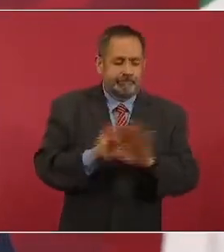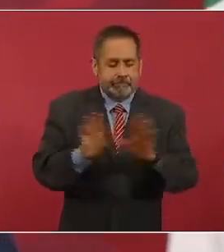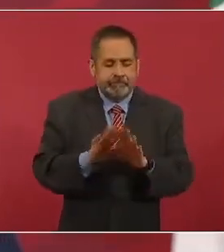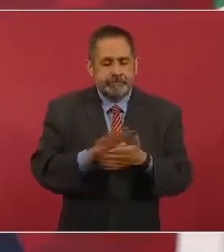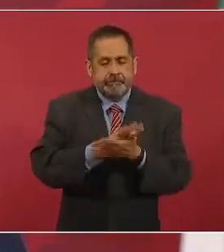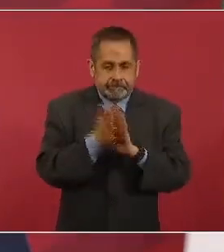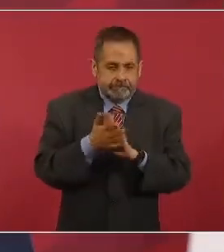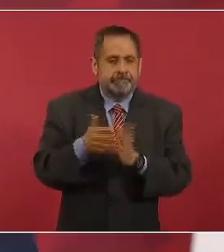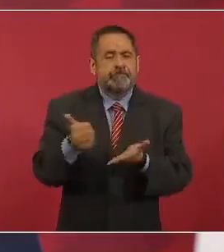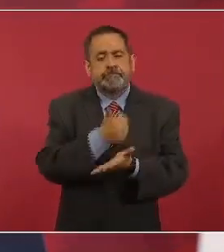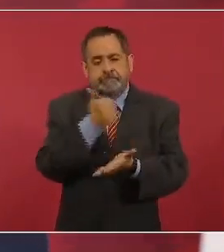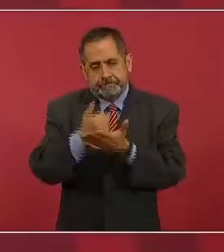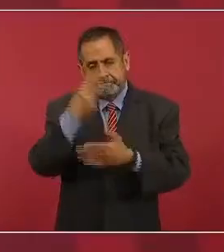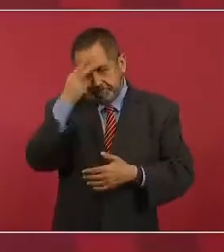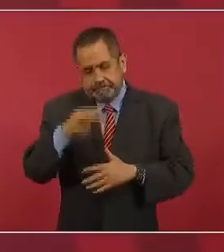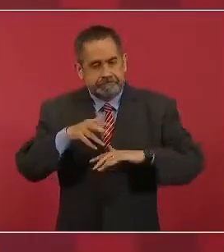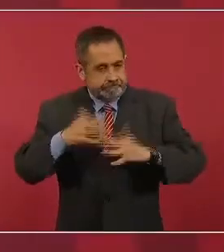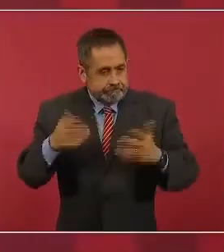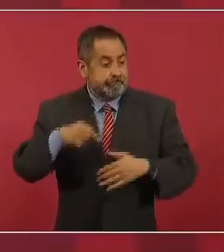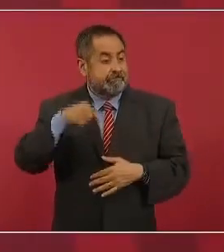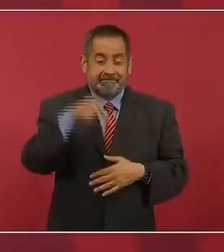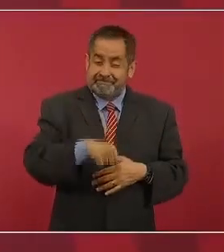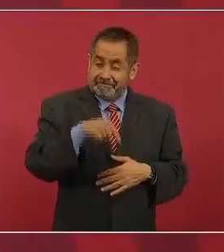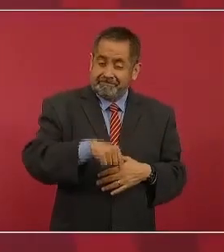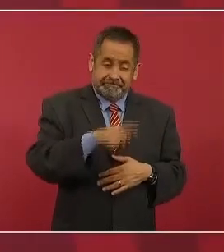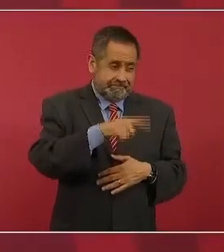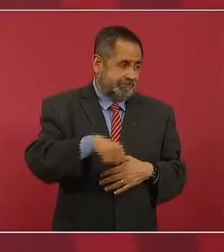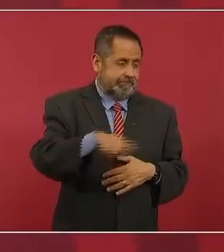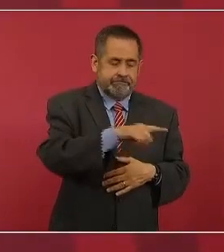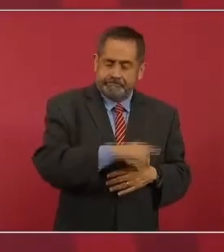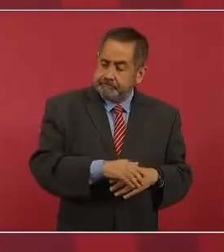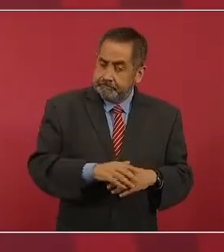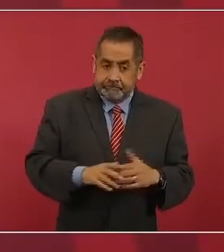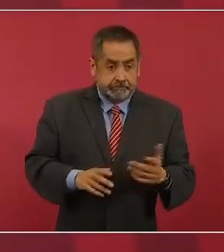La Ciudad de México están